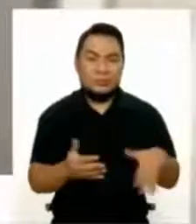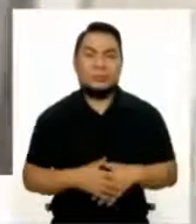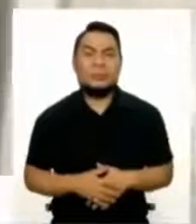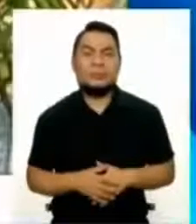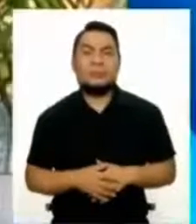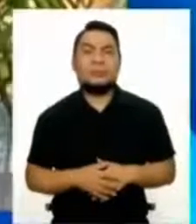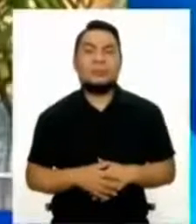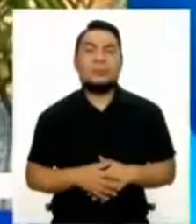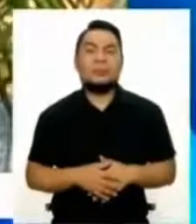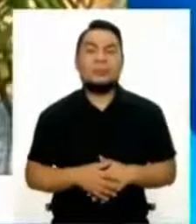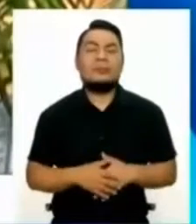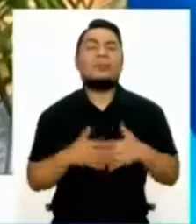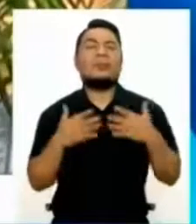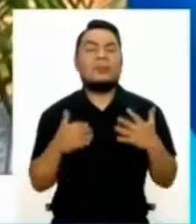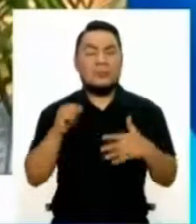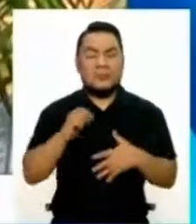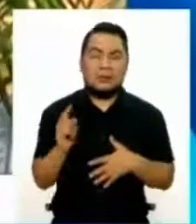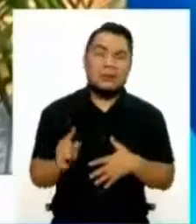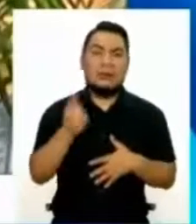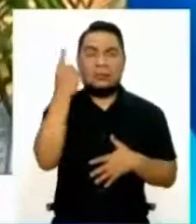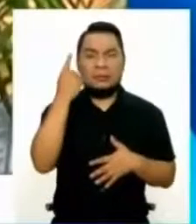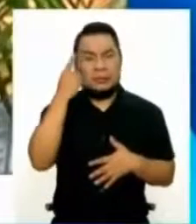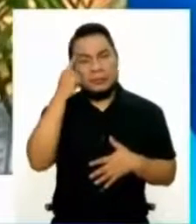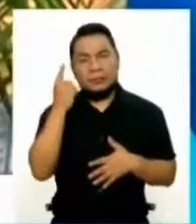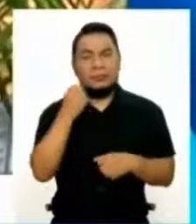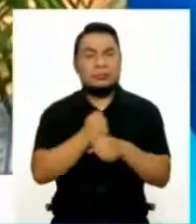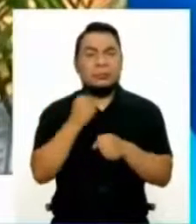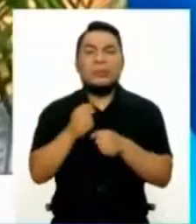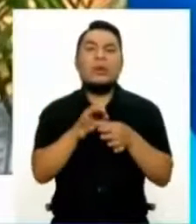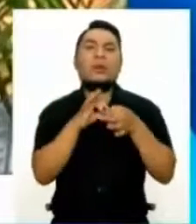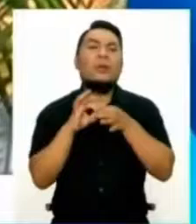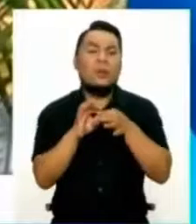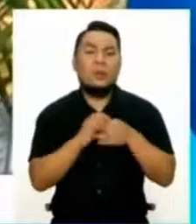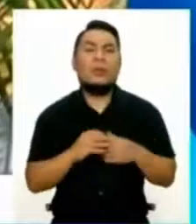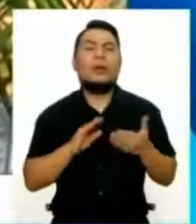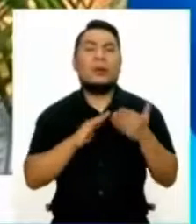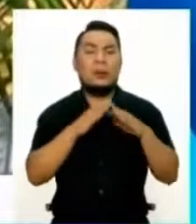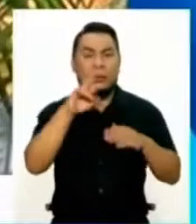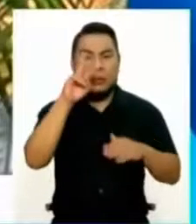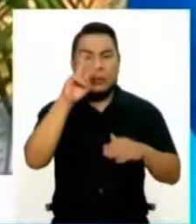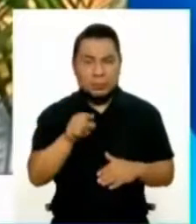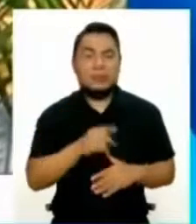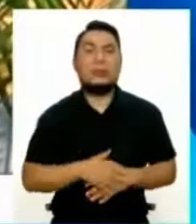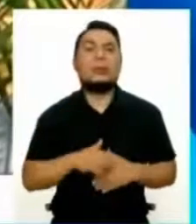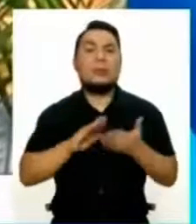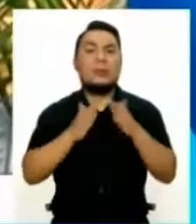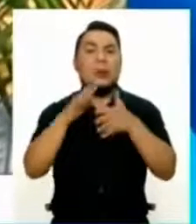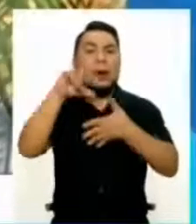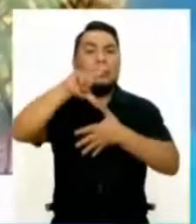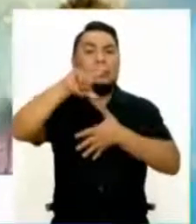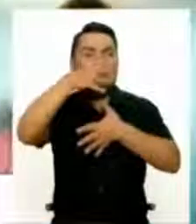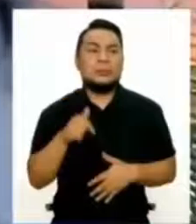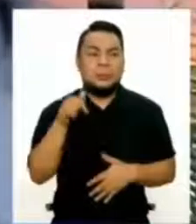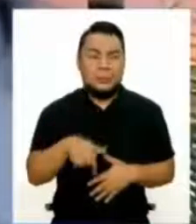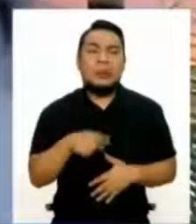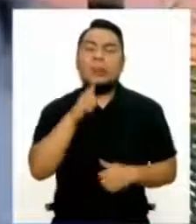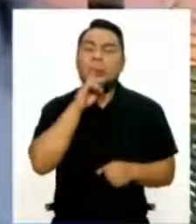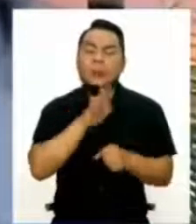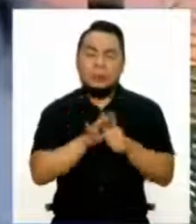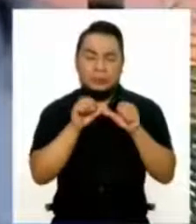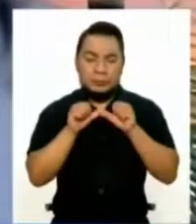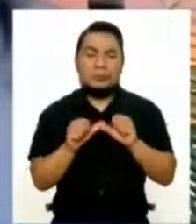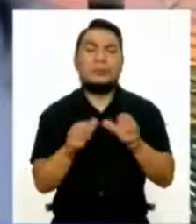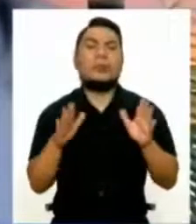del coronavirus. Resulta prioritario entonces la unidad de los pueblos peruanos, la unidad de los pueblos de América Latina.